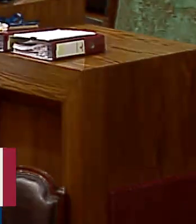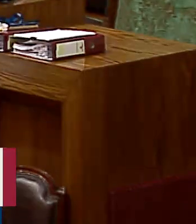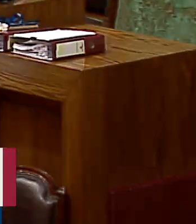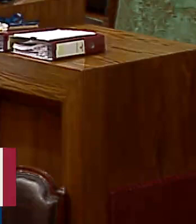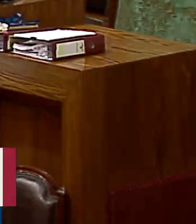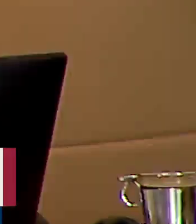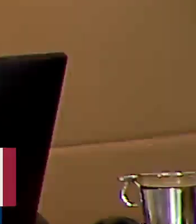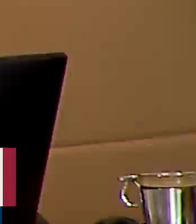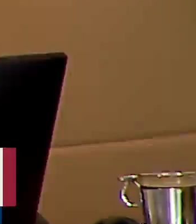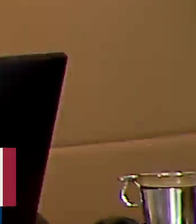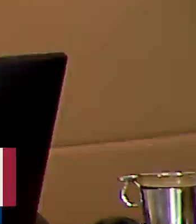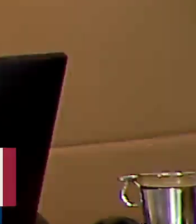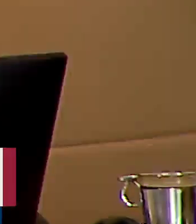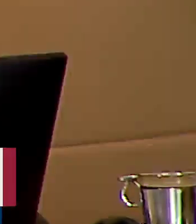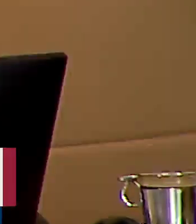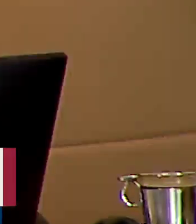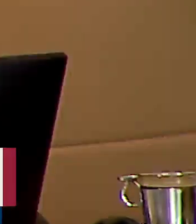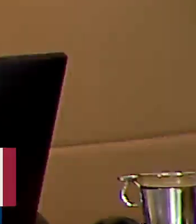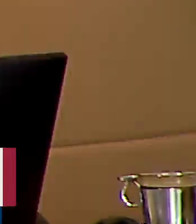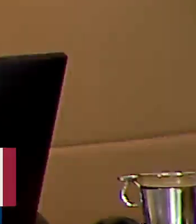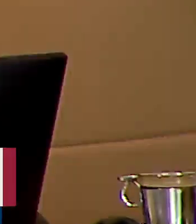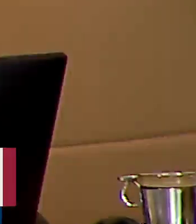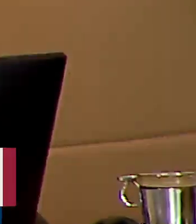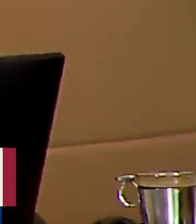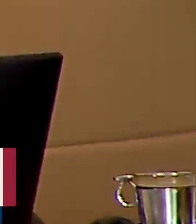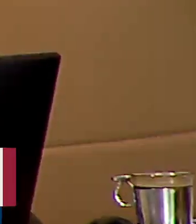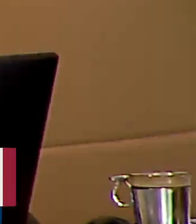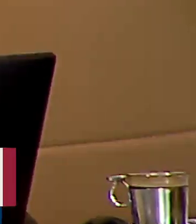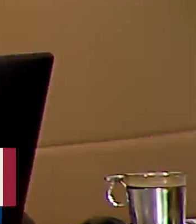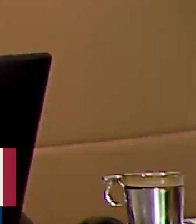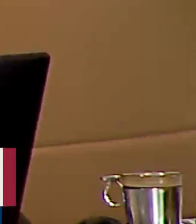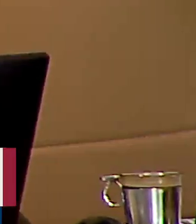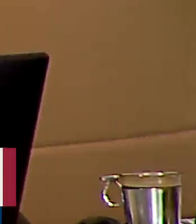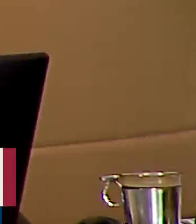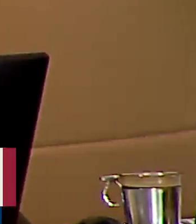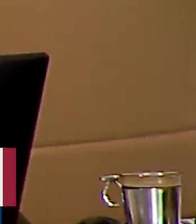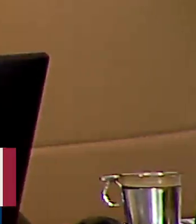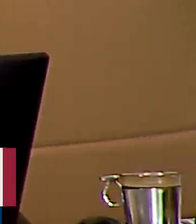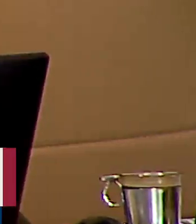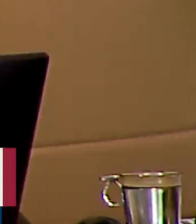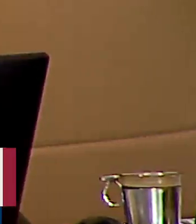Gracias, presidente, compañero de distrito Jorge Sabal.